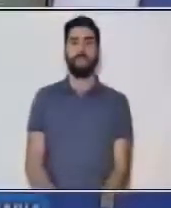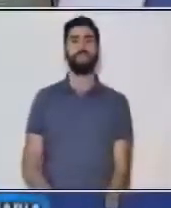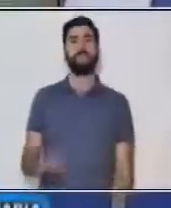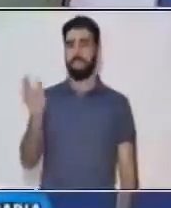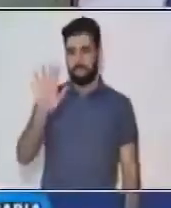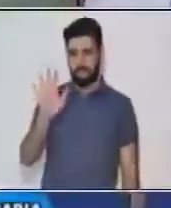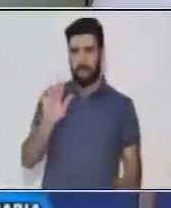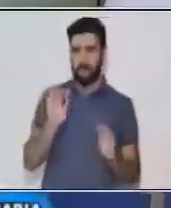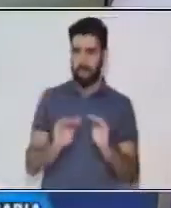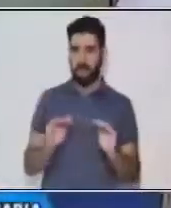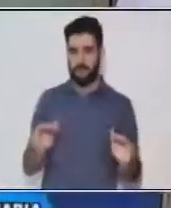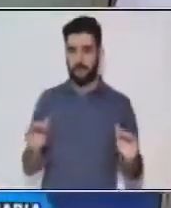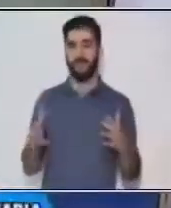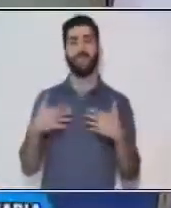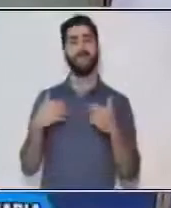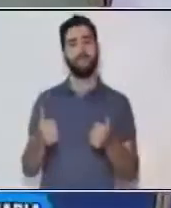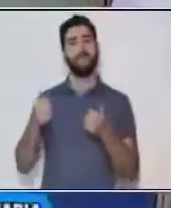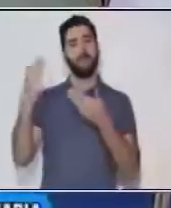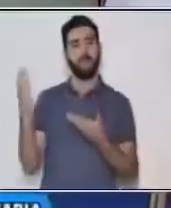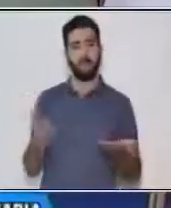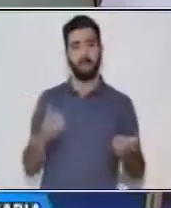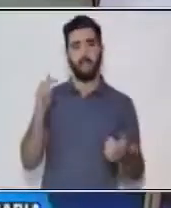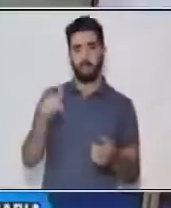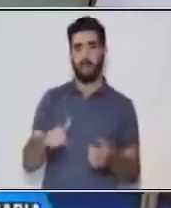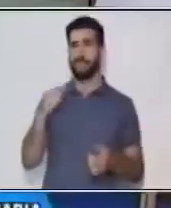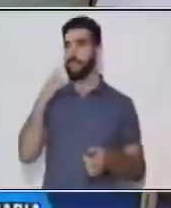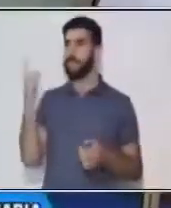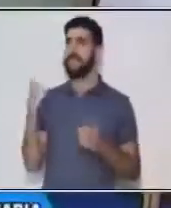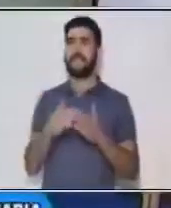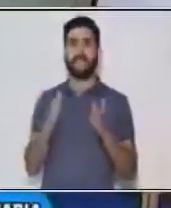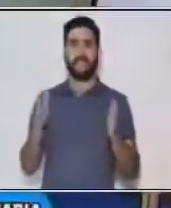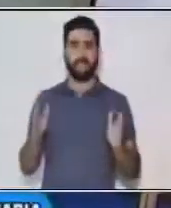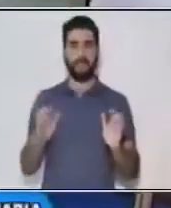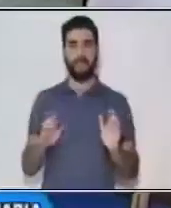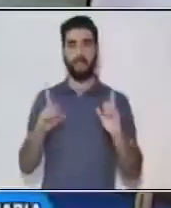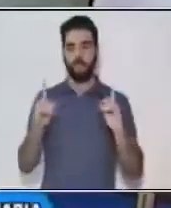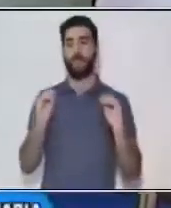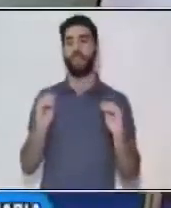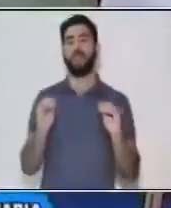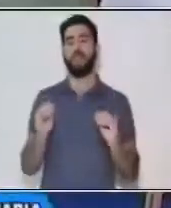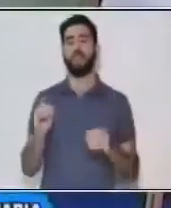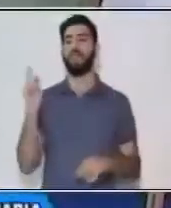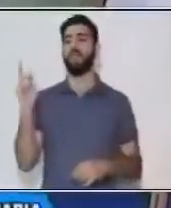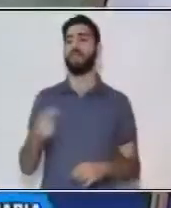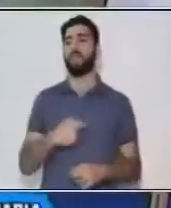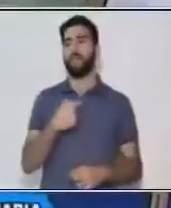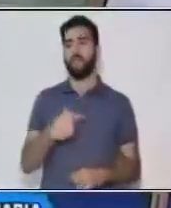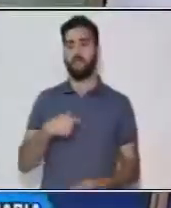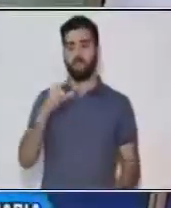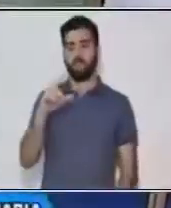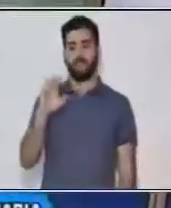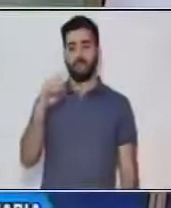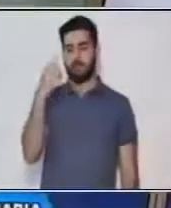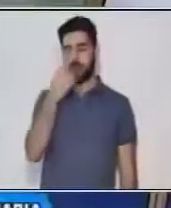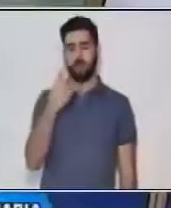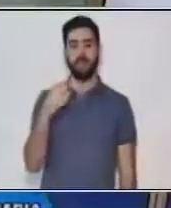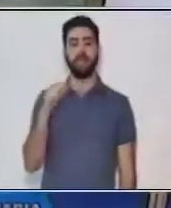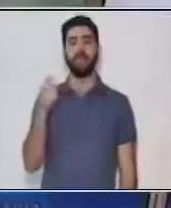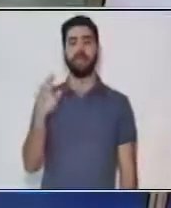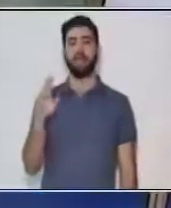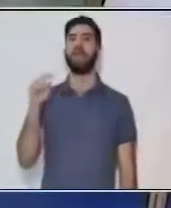Hola niños y niñas de Guatemala, bienvenidos a su espacio educativo de Aprende en Casa. Les saluda César Alejandro Santos Aguilar y en esta